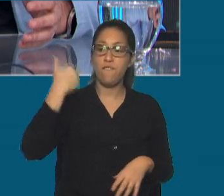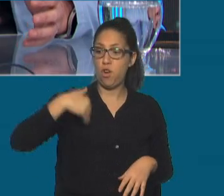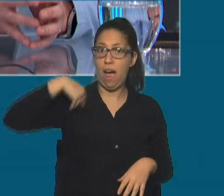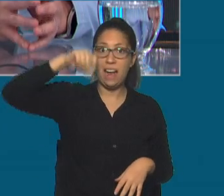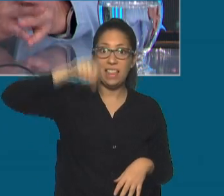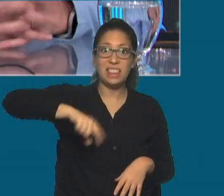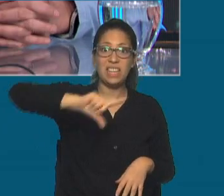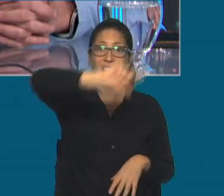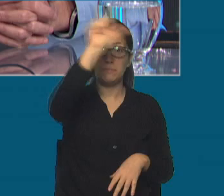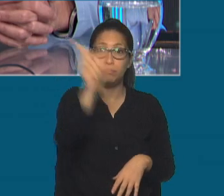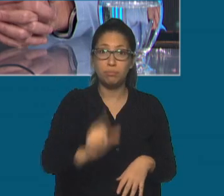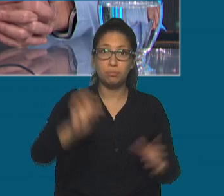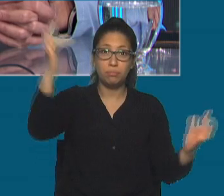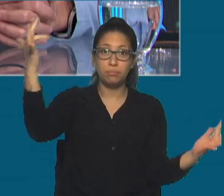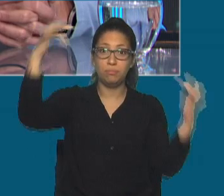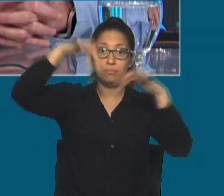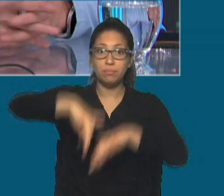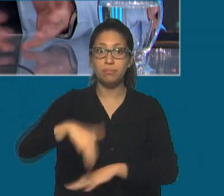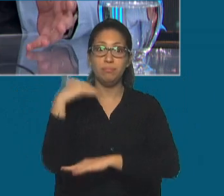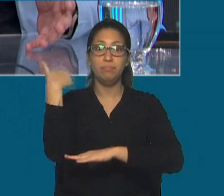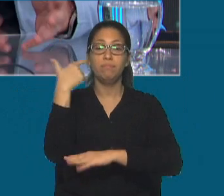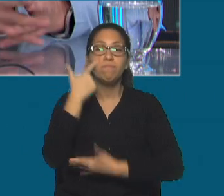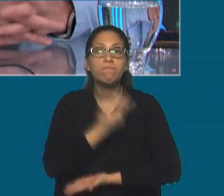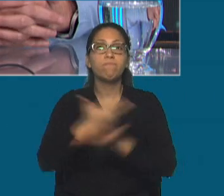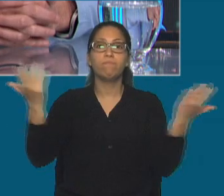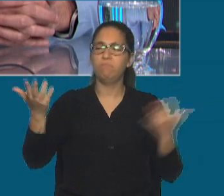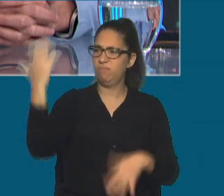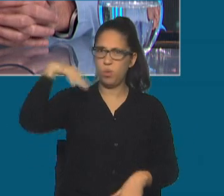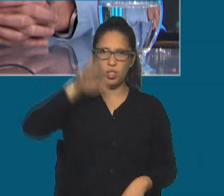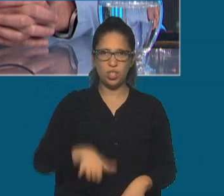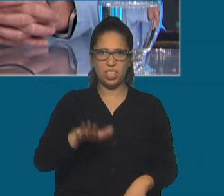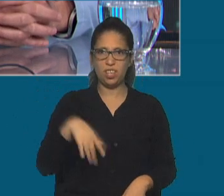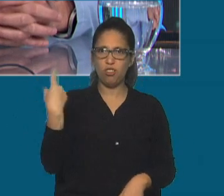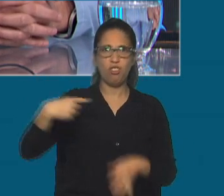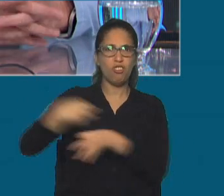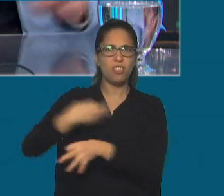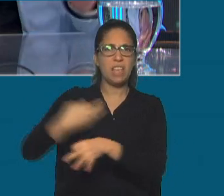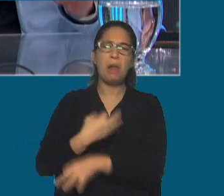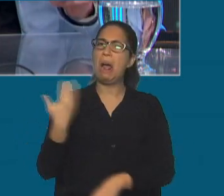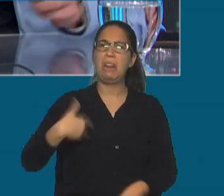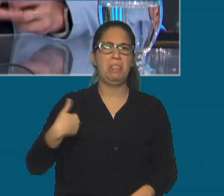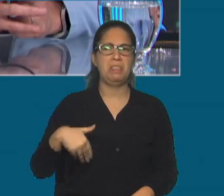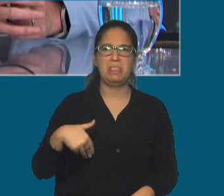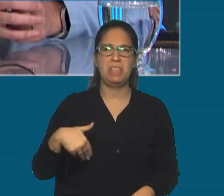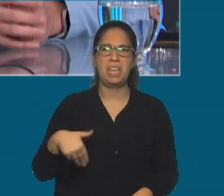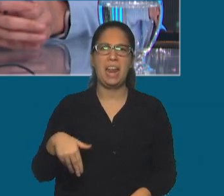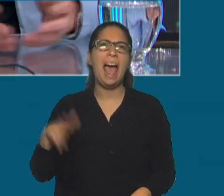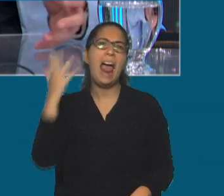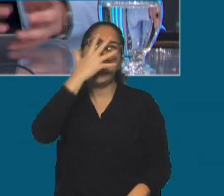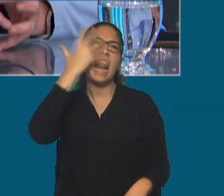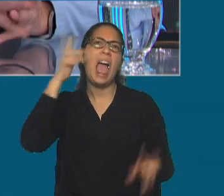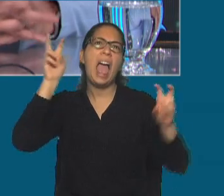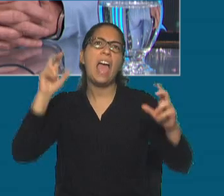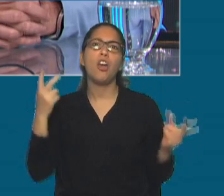visibilizándose cuando nos han enseñado desde pequeñas desde pequeños que en Argentina no existen entre comillas los negros